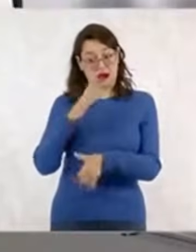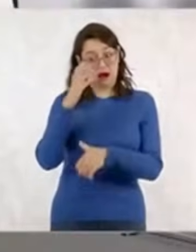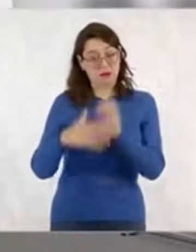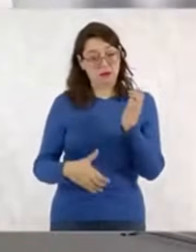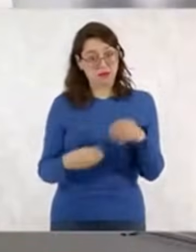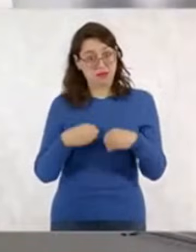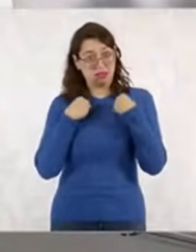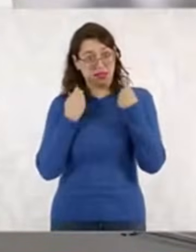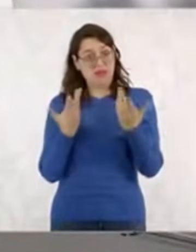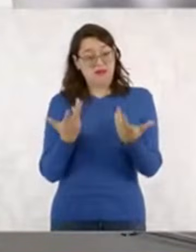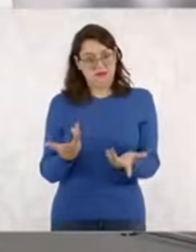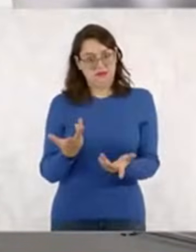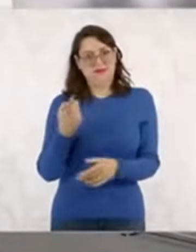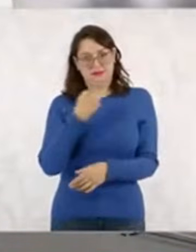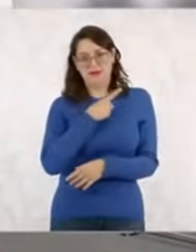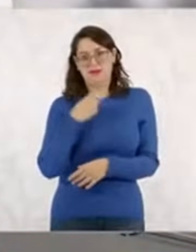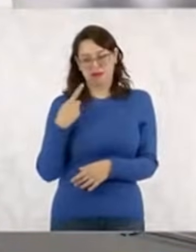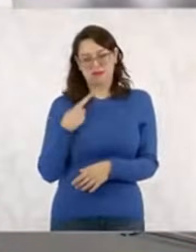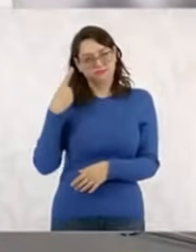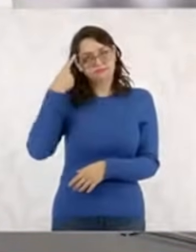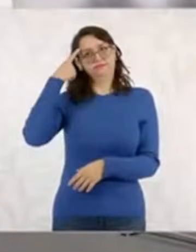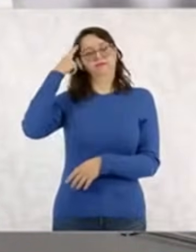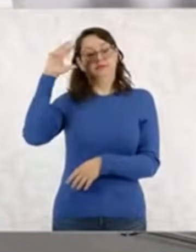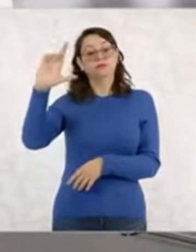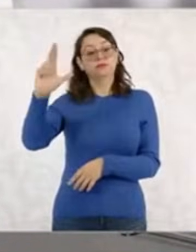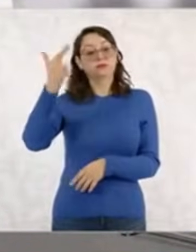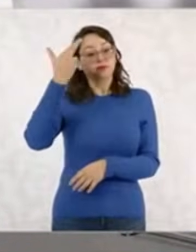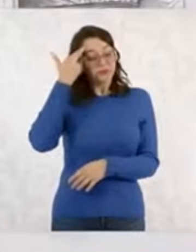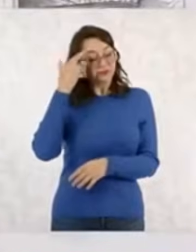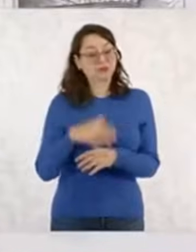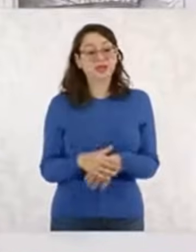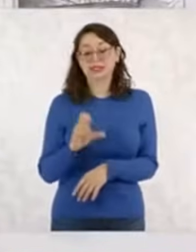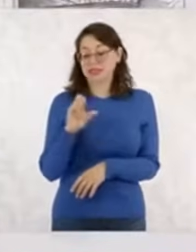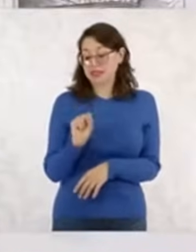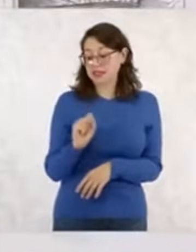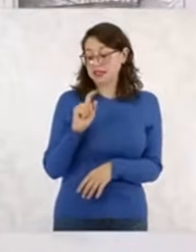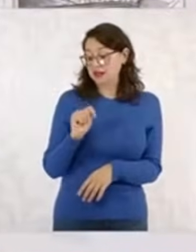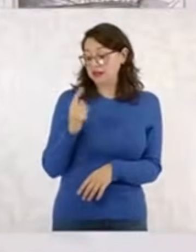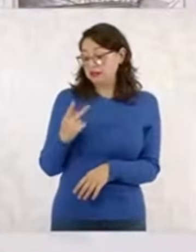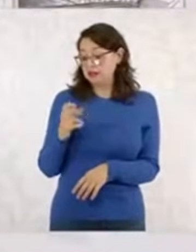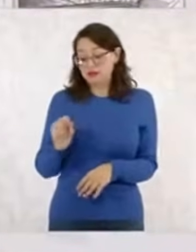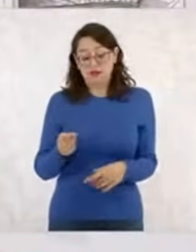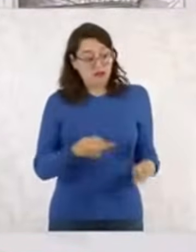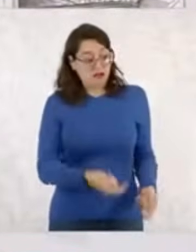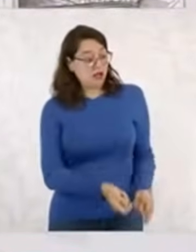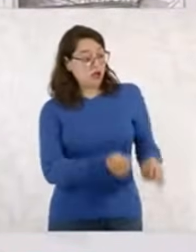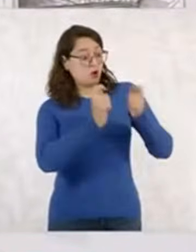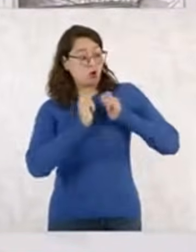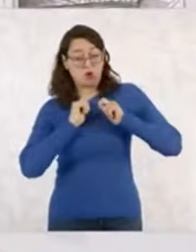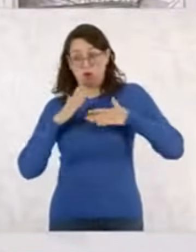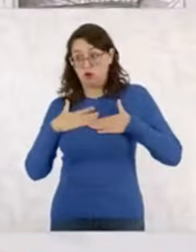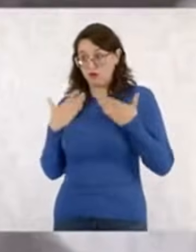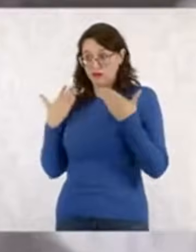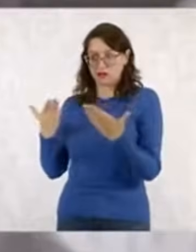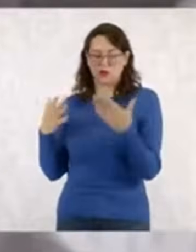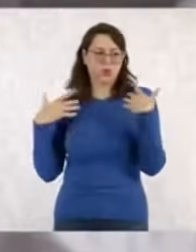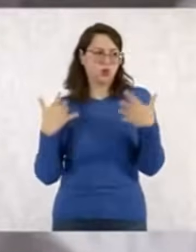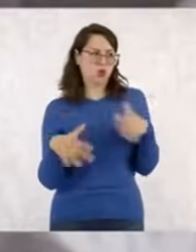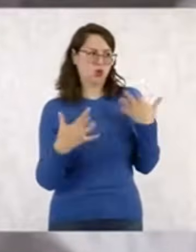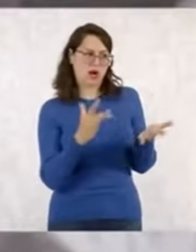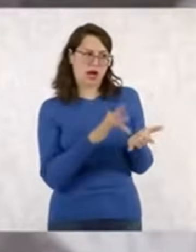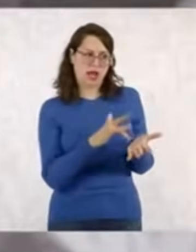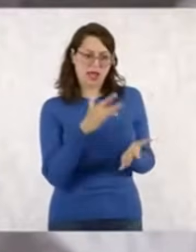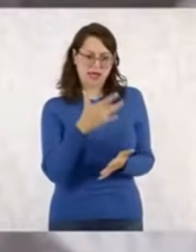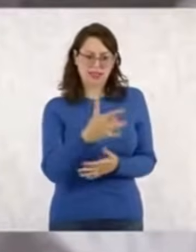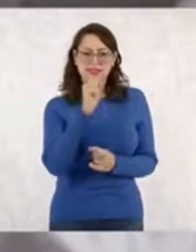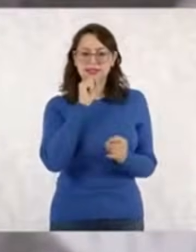la confianza puesta en el equipo de la Secretaría del Trabajo, que además el día de hoy nos acompaña, agradecerles además a este equipo